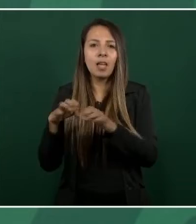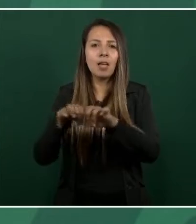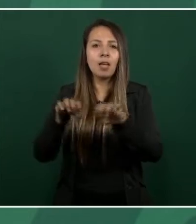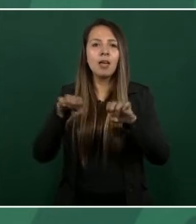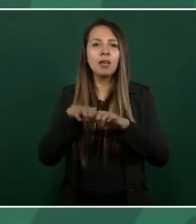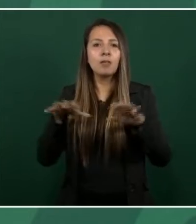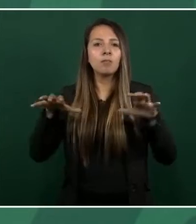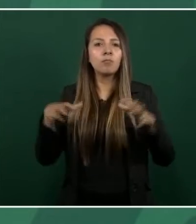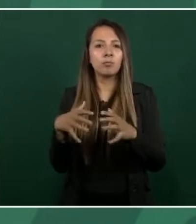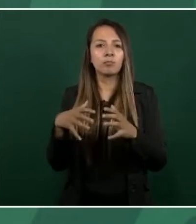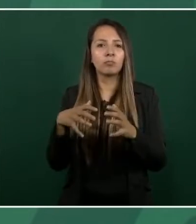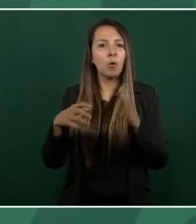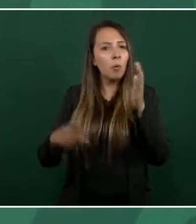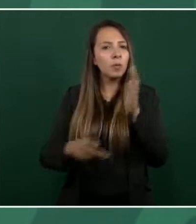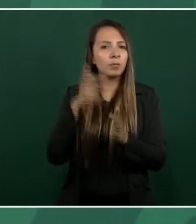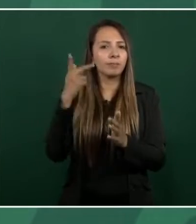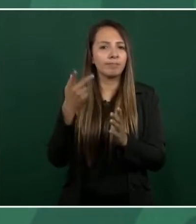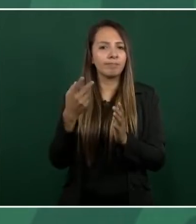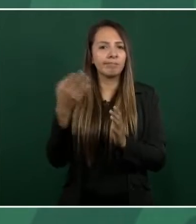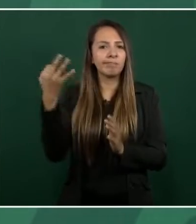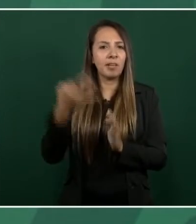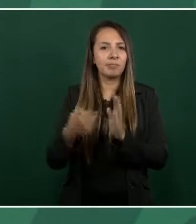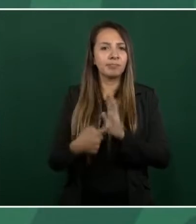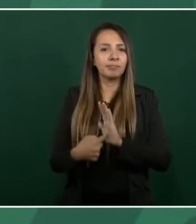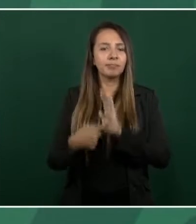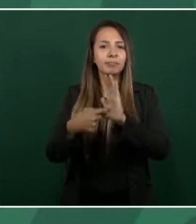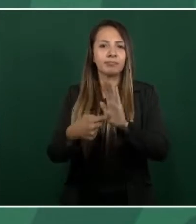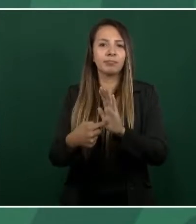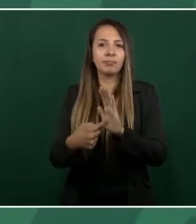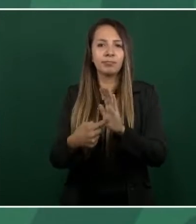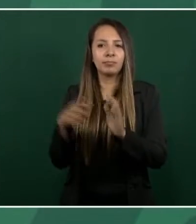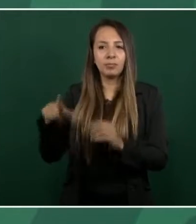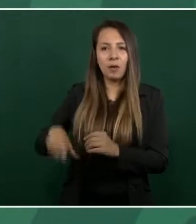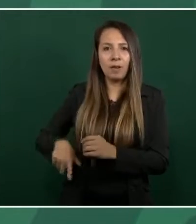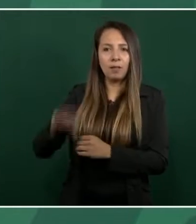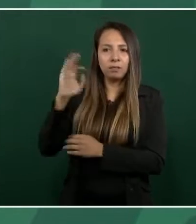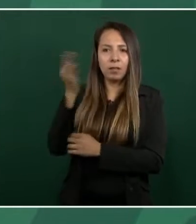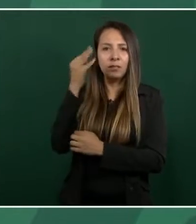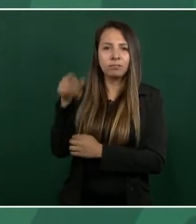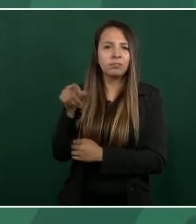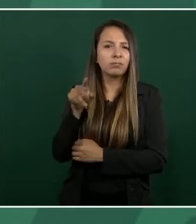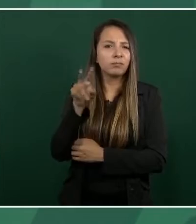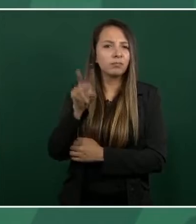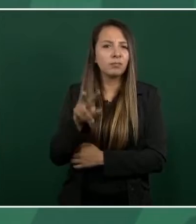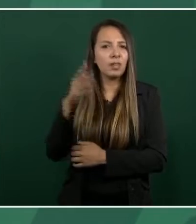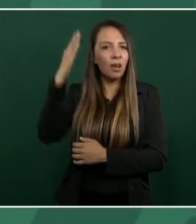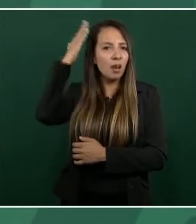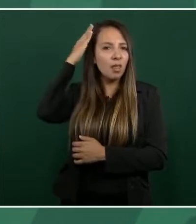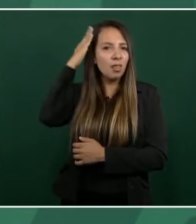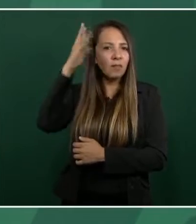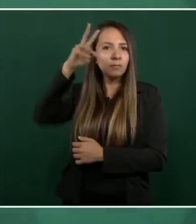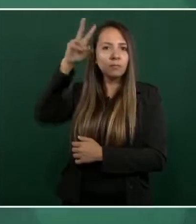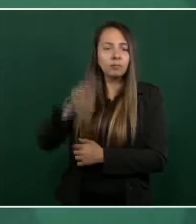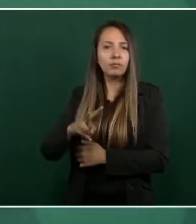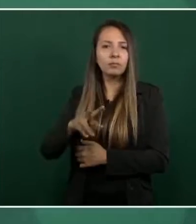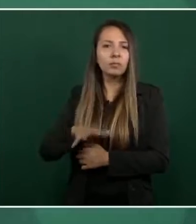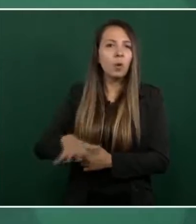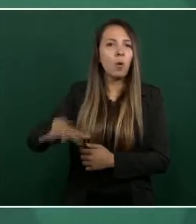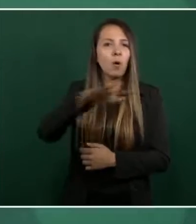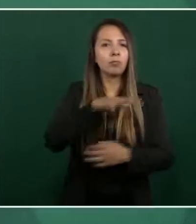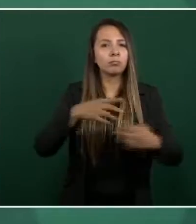hemos demostrado que hoy en Palacio Nacional tenemos un verdadero líder y hoy todas y todos, pueblo y